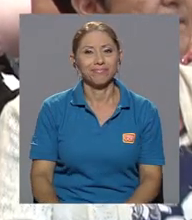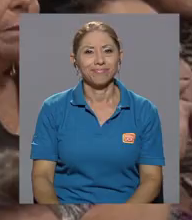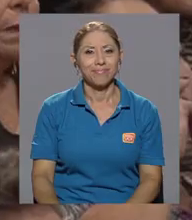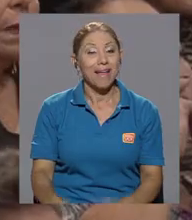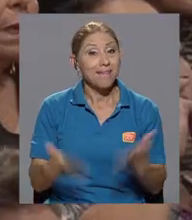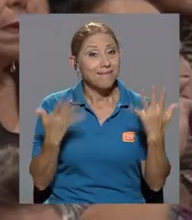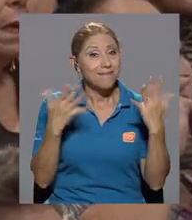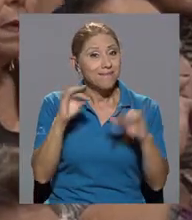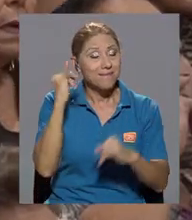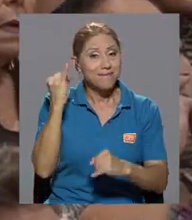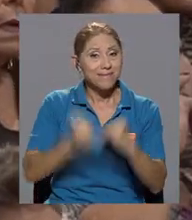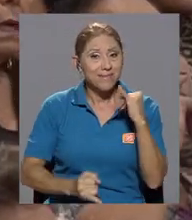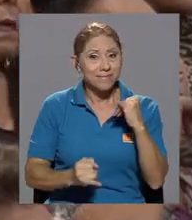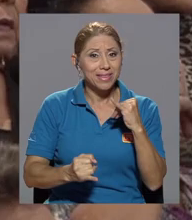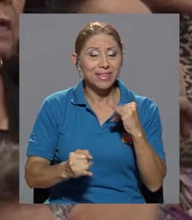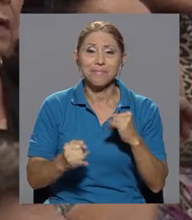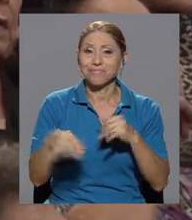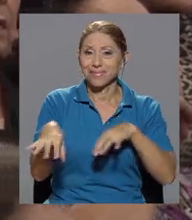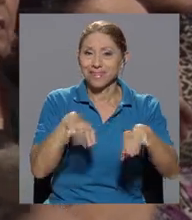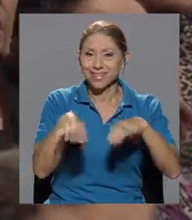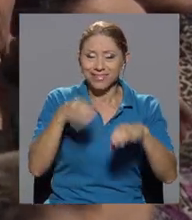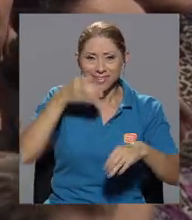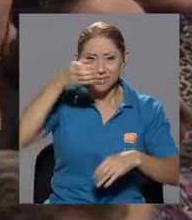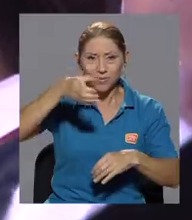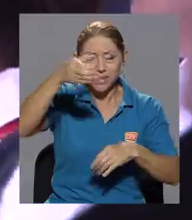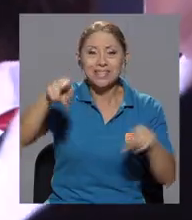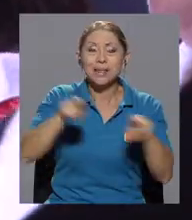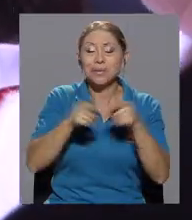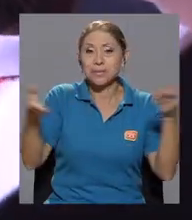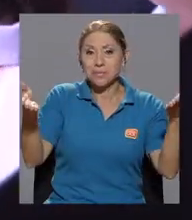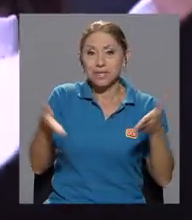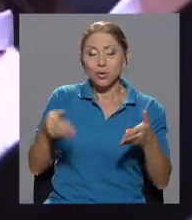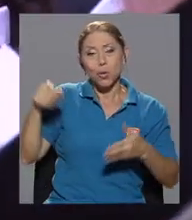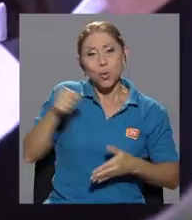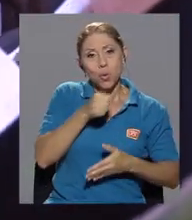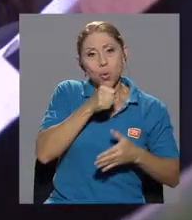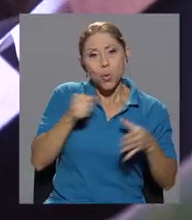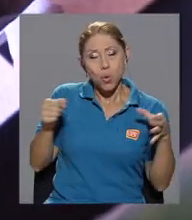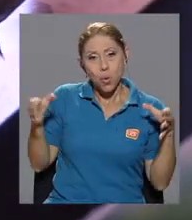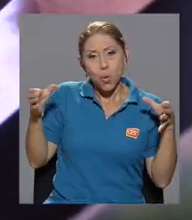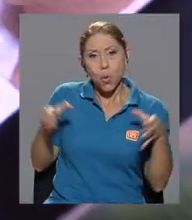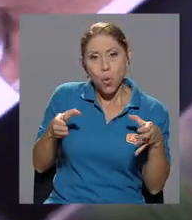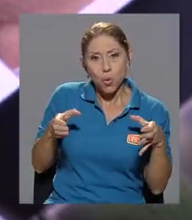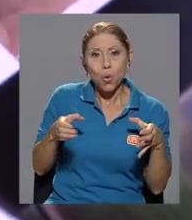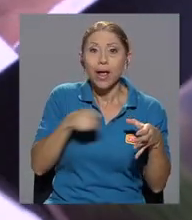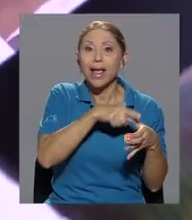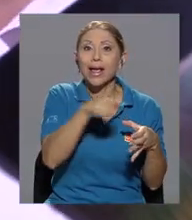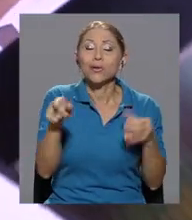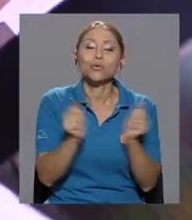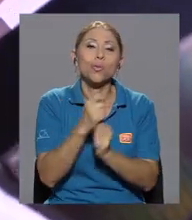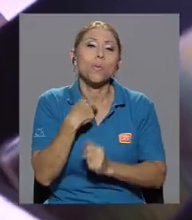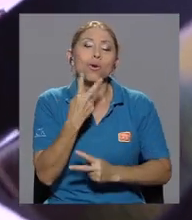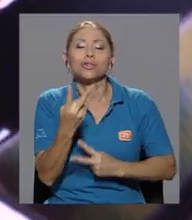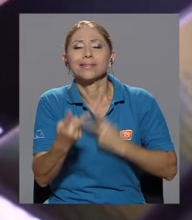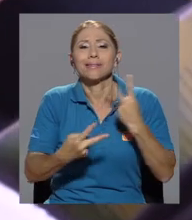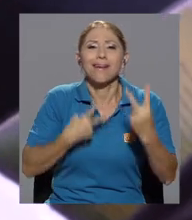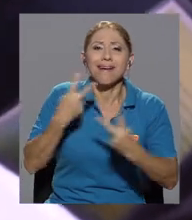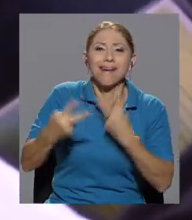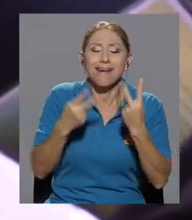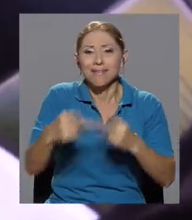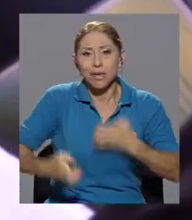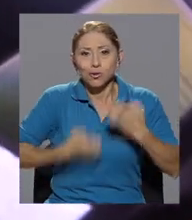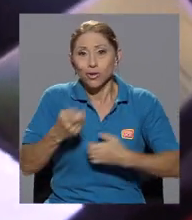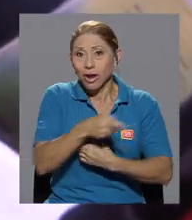Finalmente, como parte de las actividades culturales, también se presentó el coro del PIAM, quienes emocionaron con sus voces a los presentes.